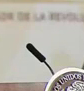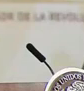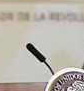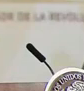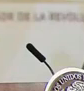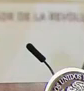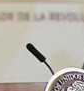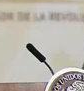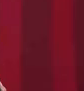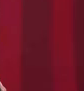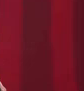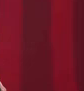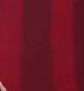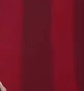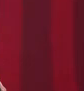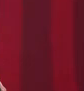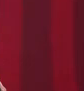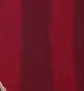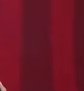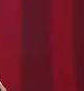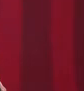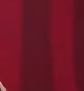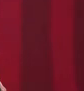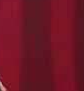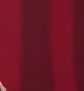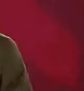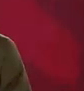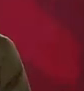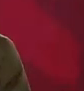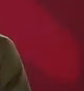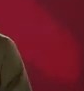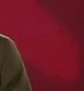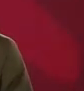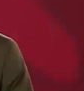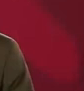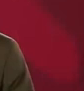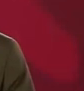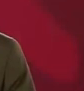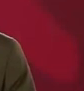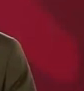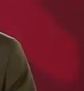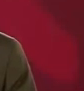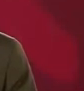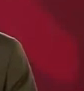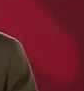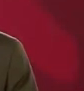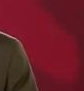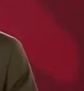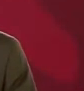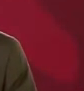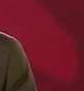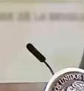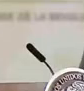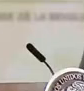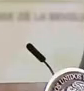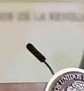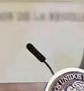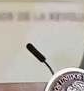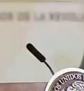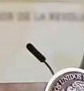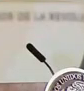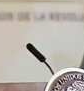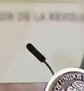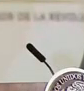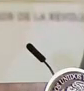no han logrado en su potencial y la whole sociedad loses out. Estamos todos desigualdad por la desigualdad y por lo que estoy muy